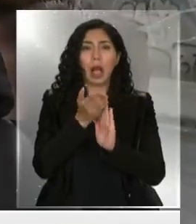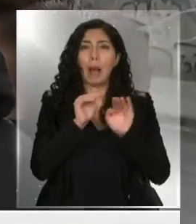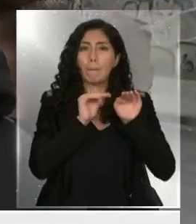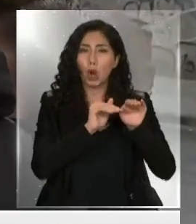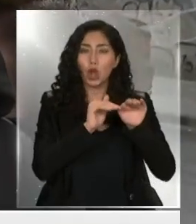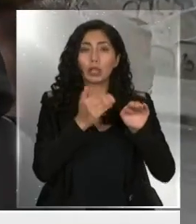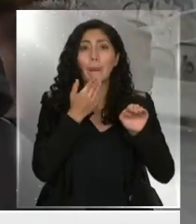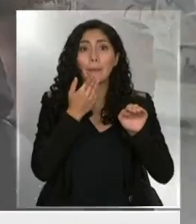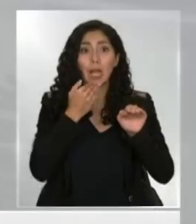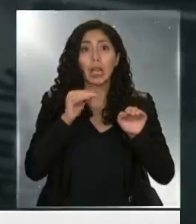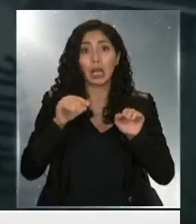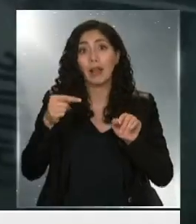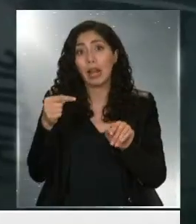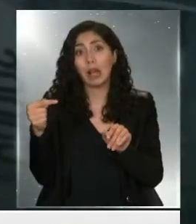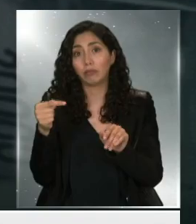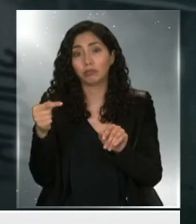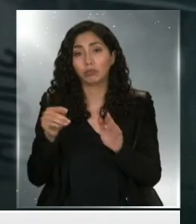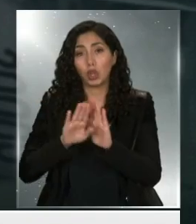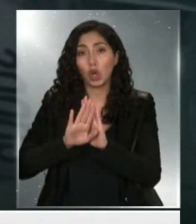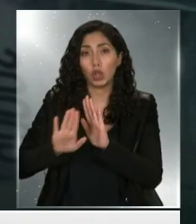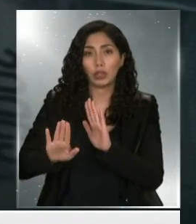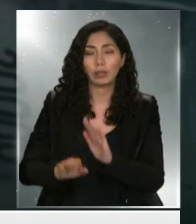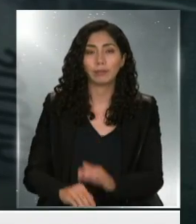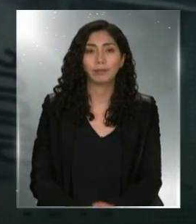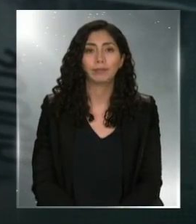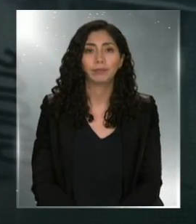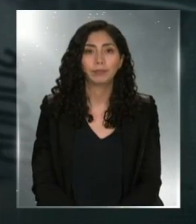contra de la iniciativa.